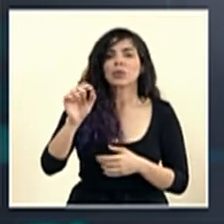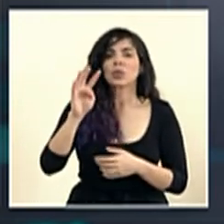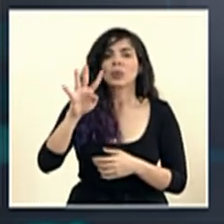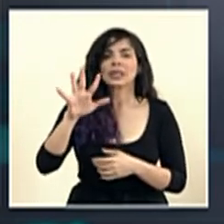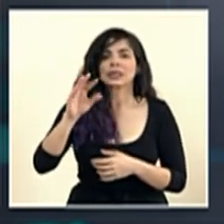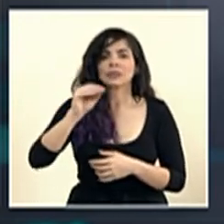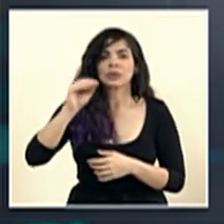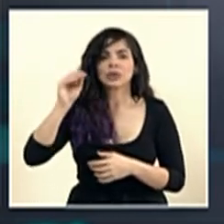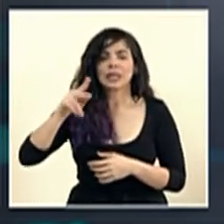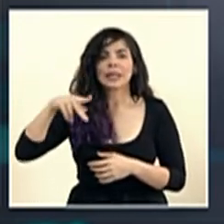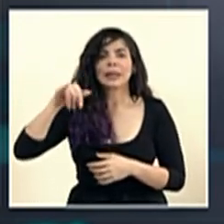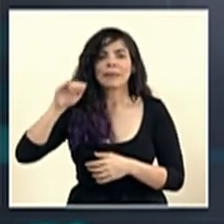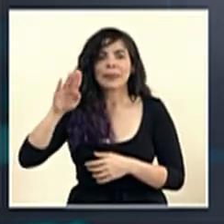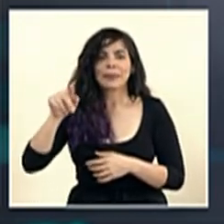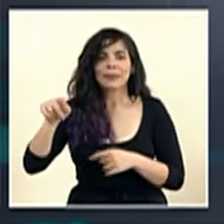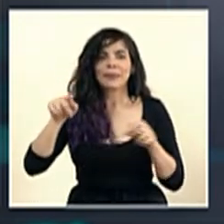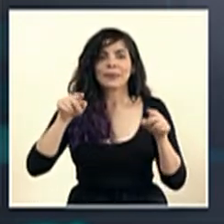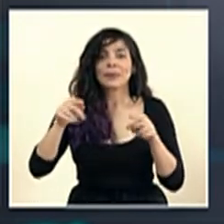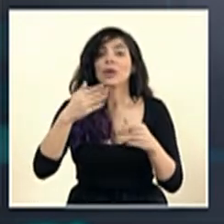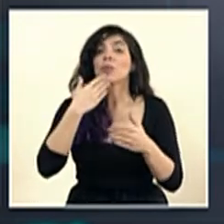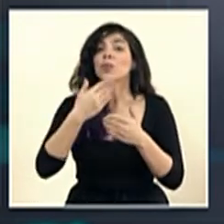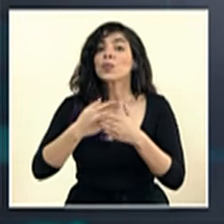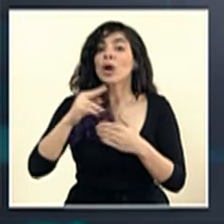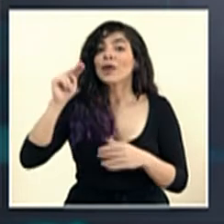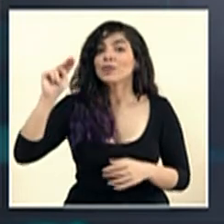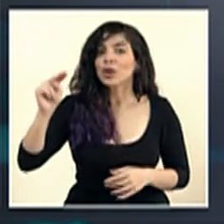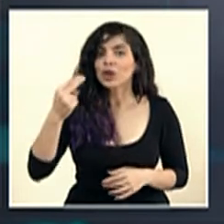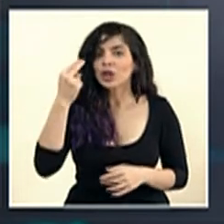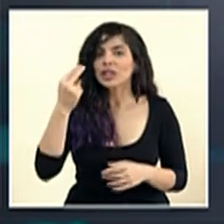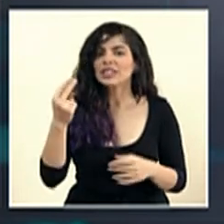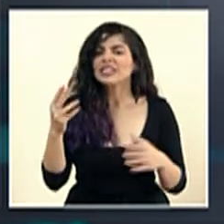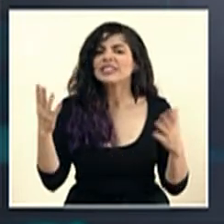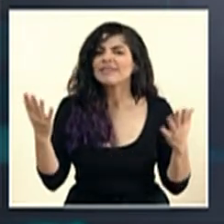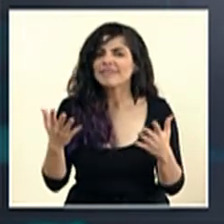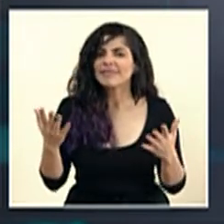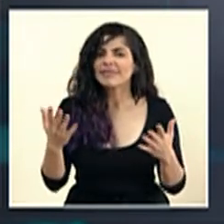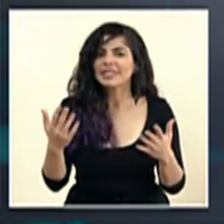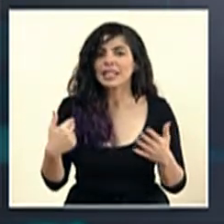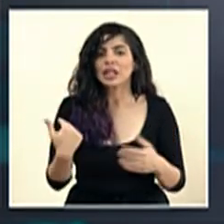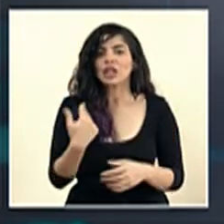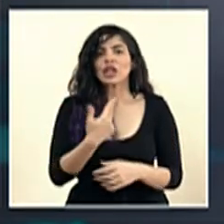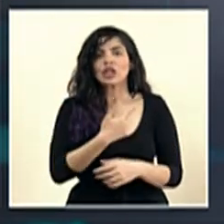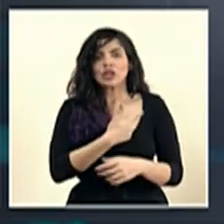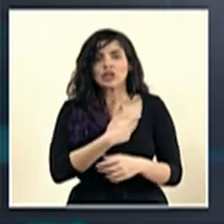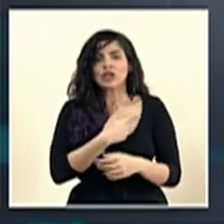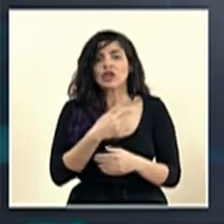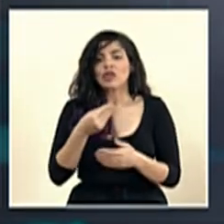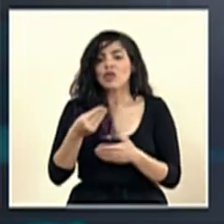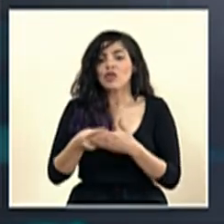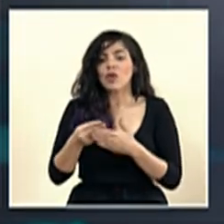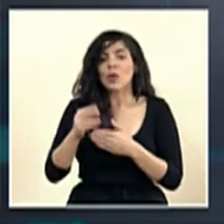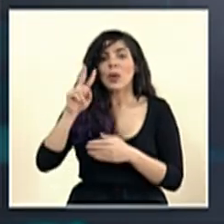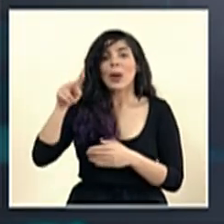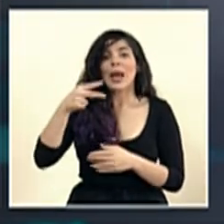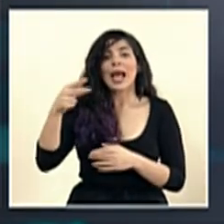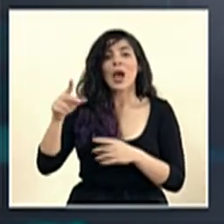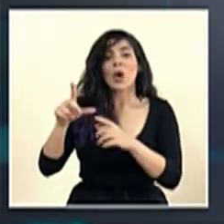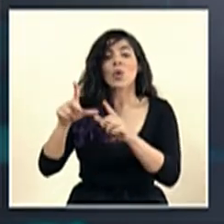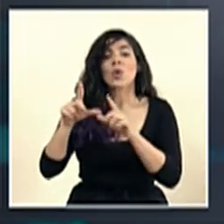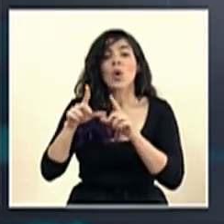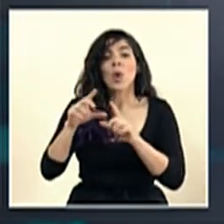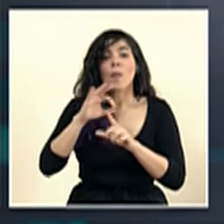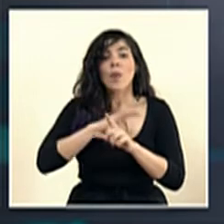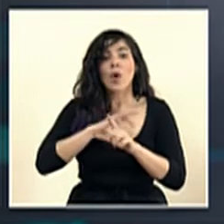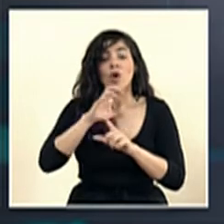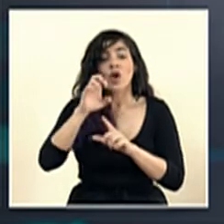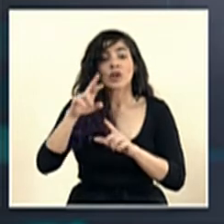5.45% del PIB. Buenas noticias es que manejamos los recursos de los eurobonos que Costa Rica colocó